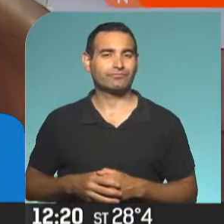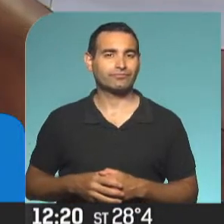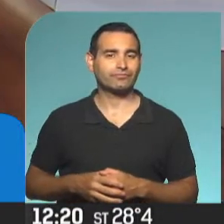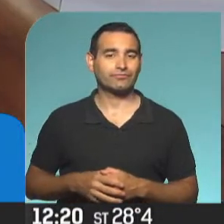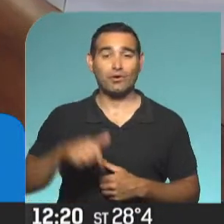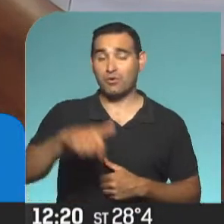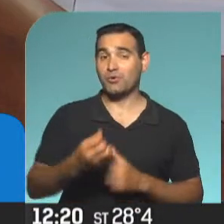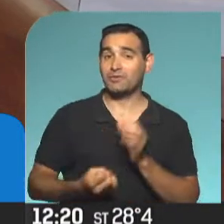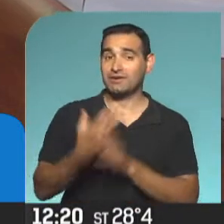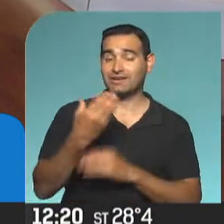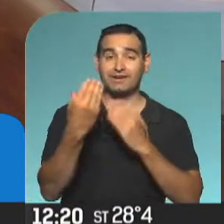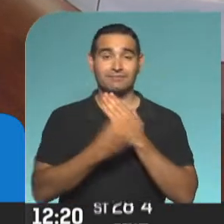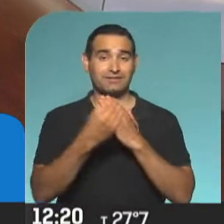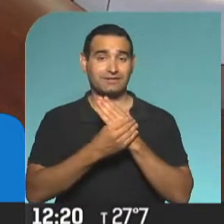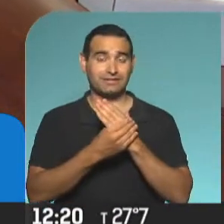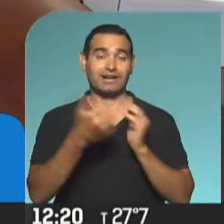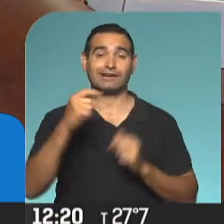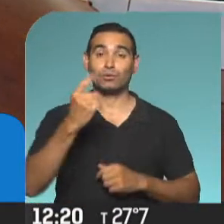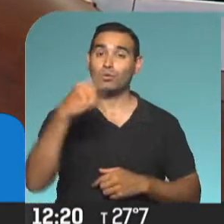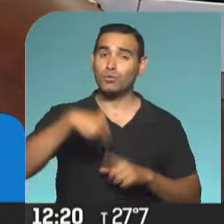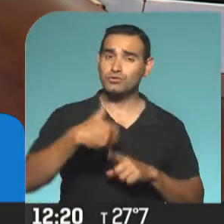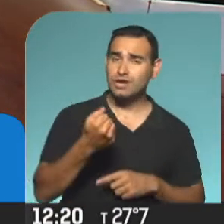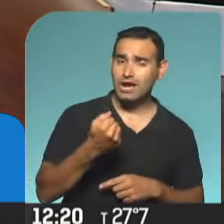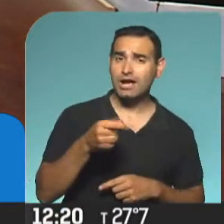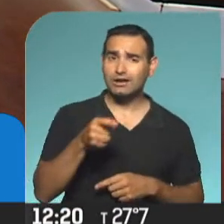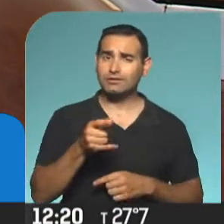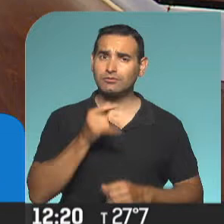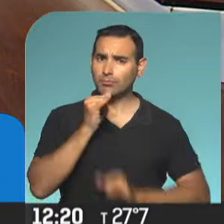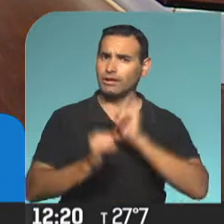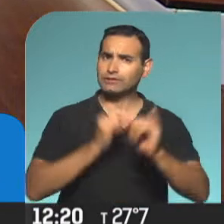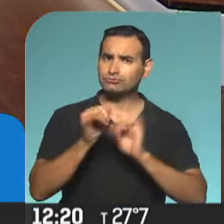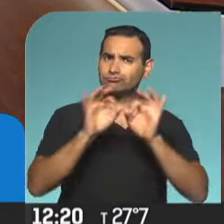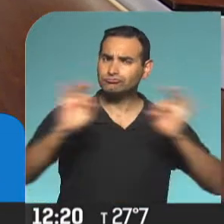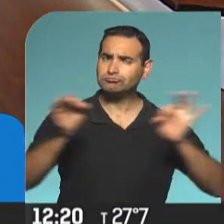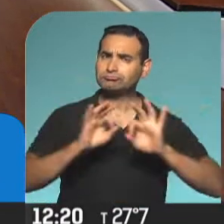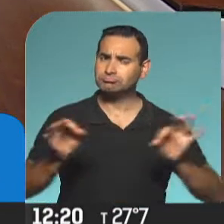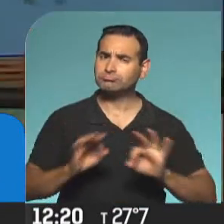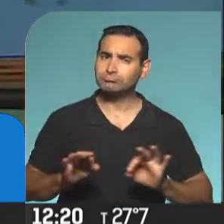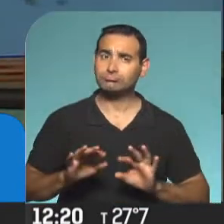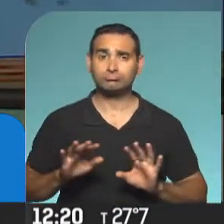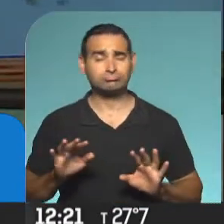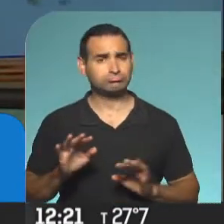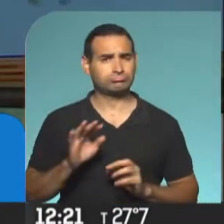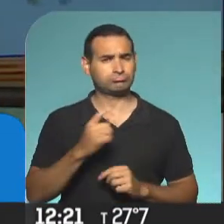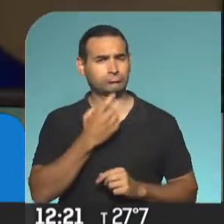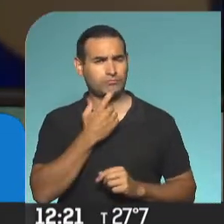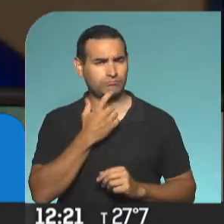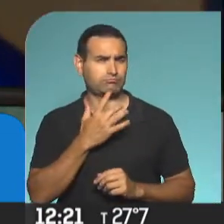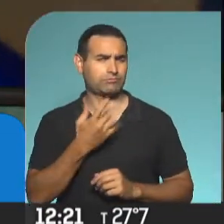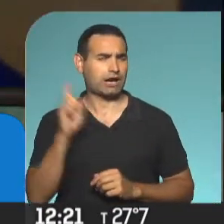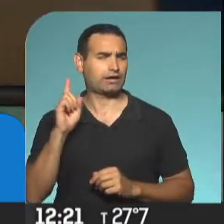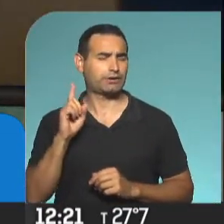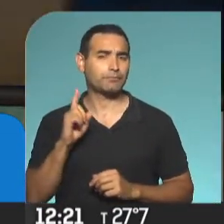durante la mañana de hoy también la ministra Acuña tuvo algunas afirmaciones, al menos que hacen ruido, ¿no?